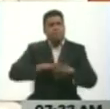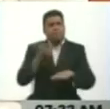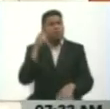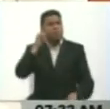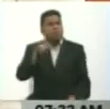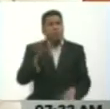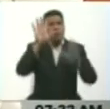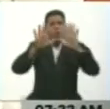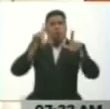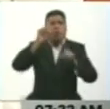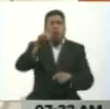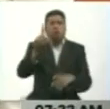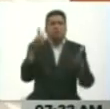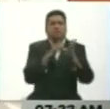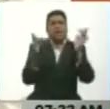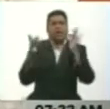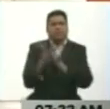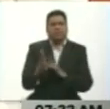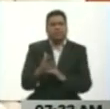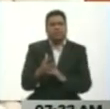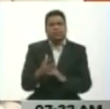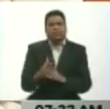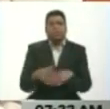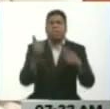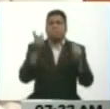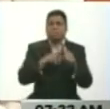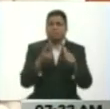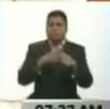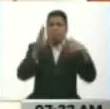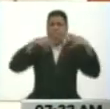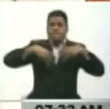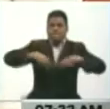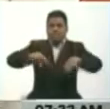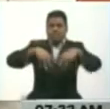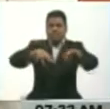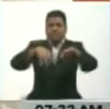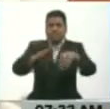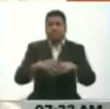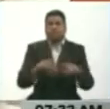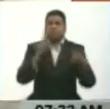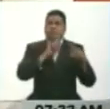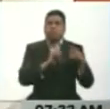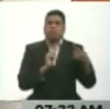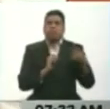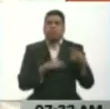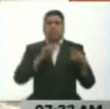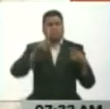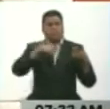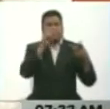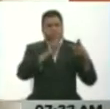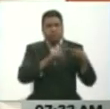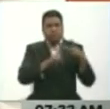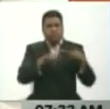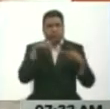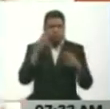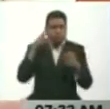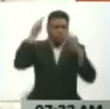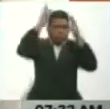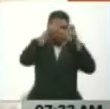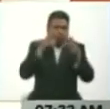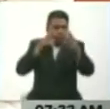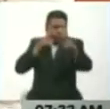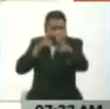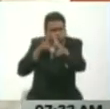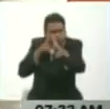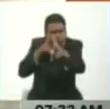de abril. El 11 de abril se desvió una manifestación, ¿verdad? Se colocan francotiradores que ya se